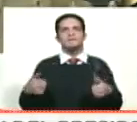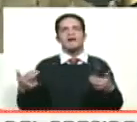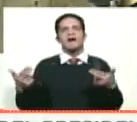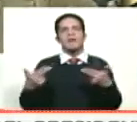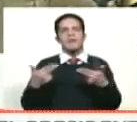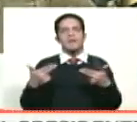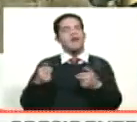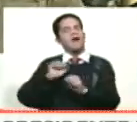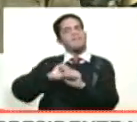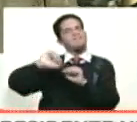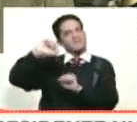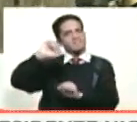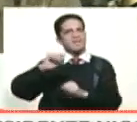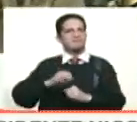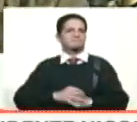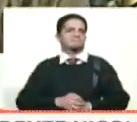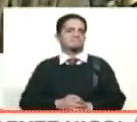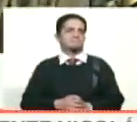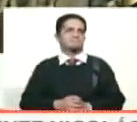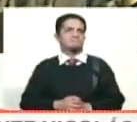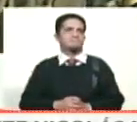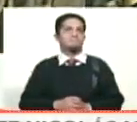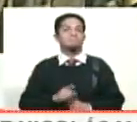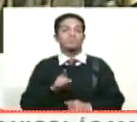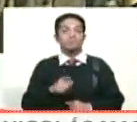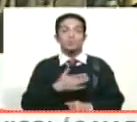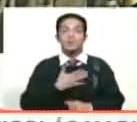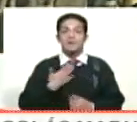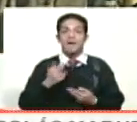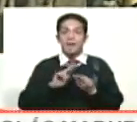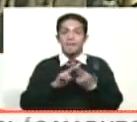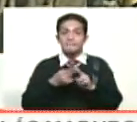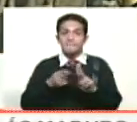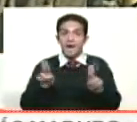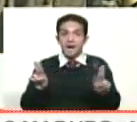para defenderla. Si quieres paz,